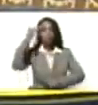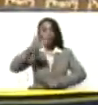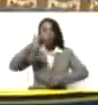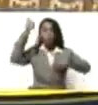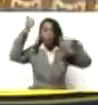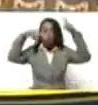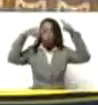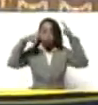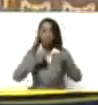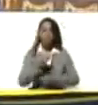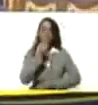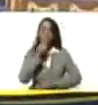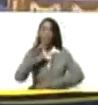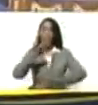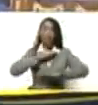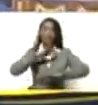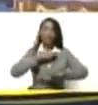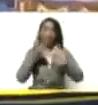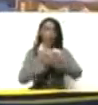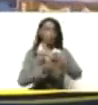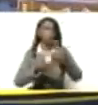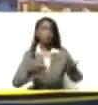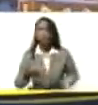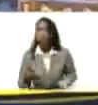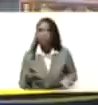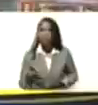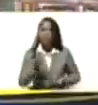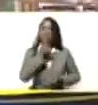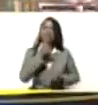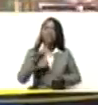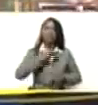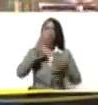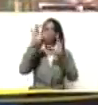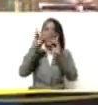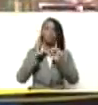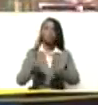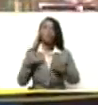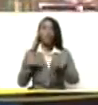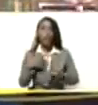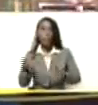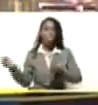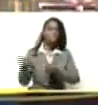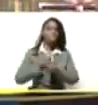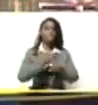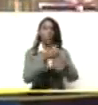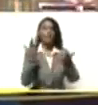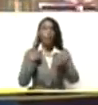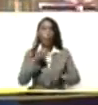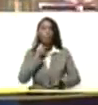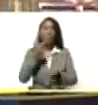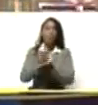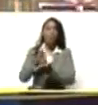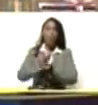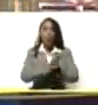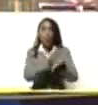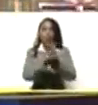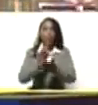quien se benefició quienes tomaron las decisiones de las masacres los muertos